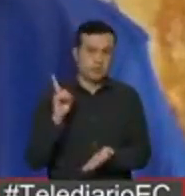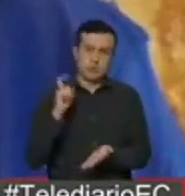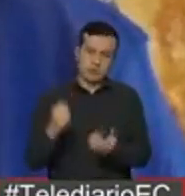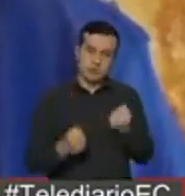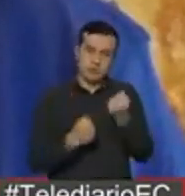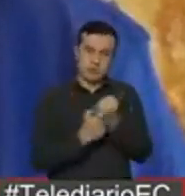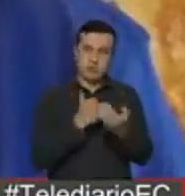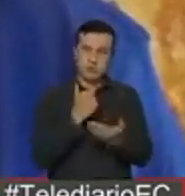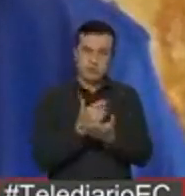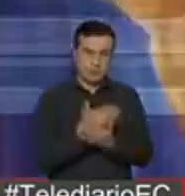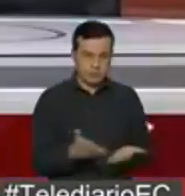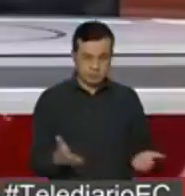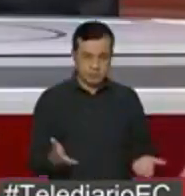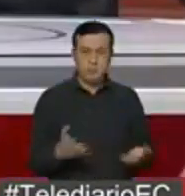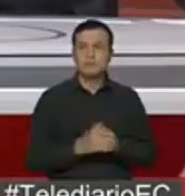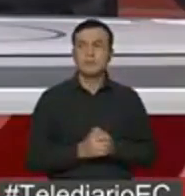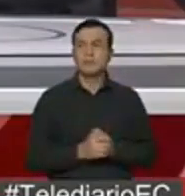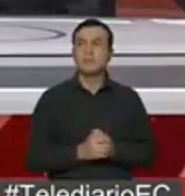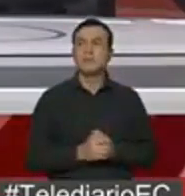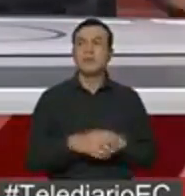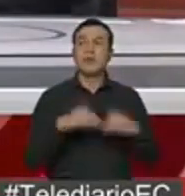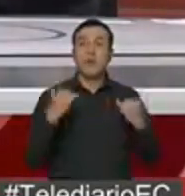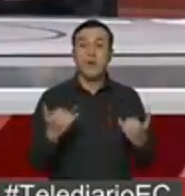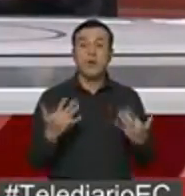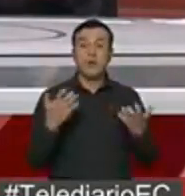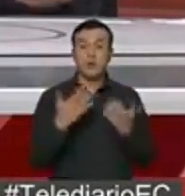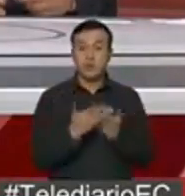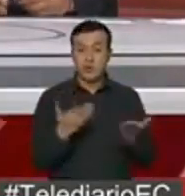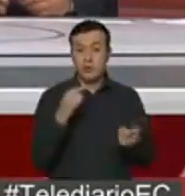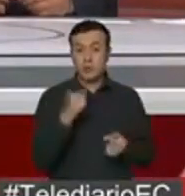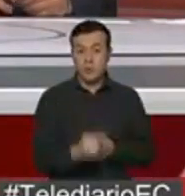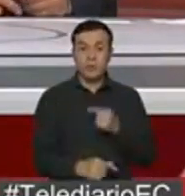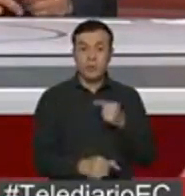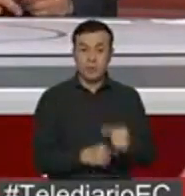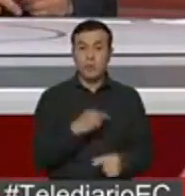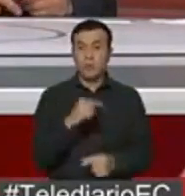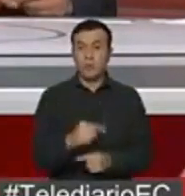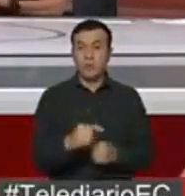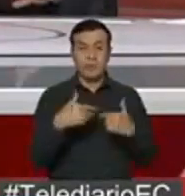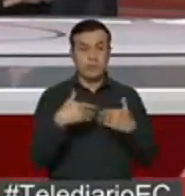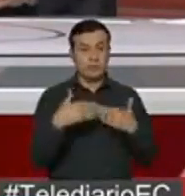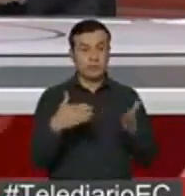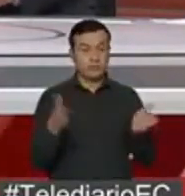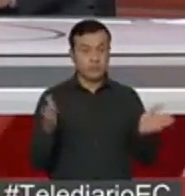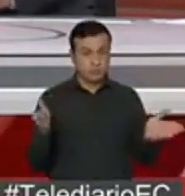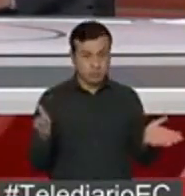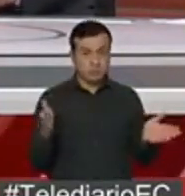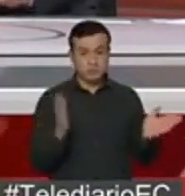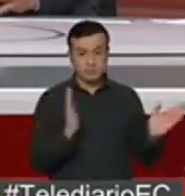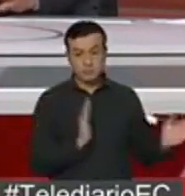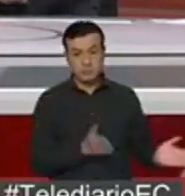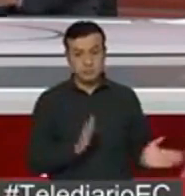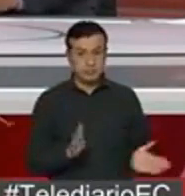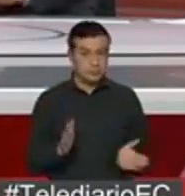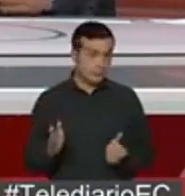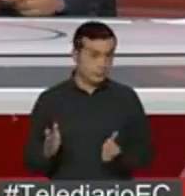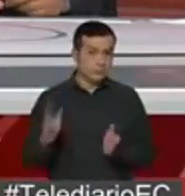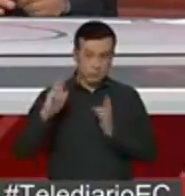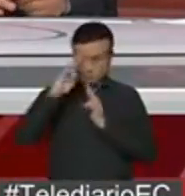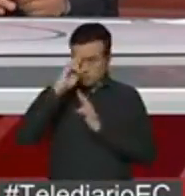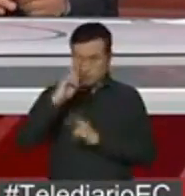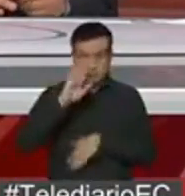humanitario. Claro que sí. Bueno, ahora la aspiración es que de a poco se vayan reactivando las operaciones, claro, conforme y de acuerdo,